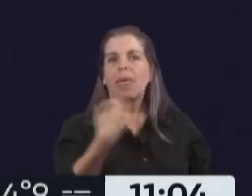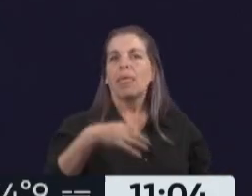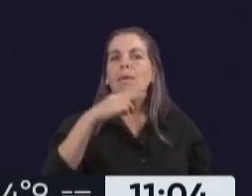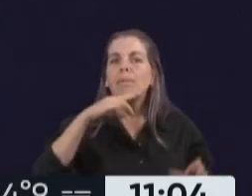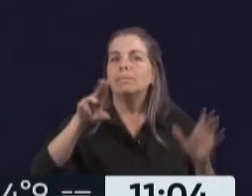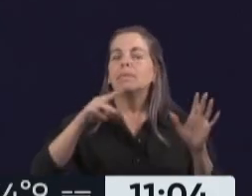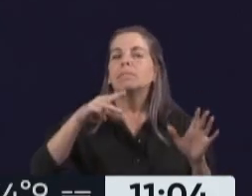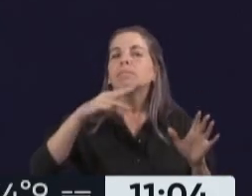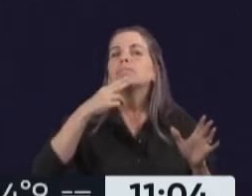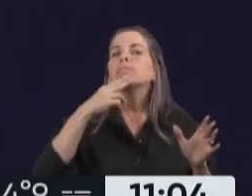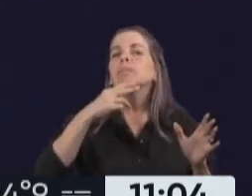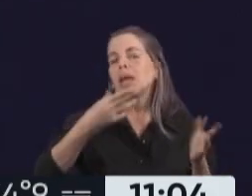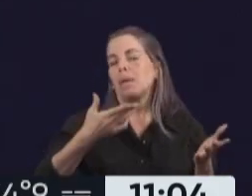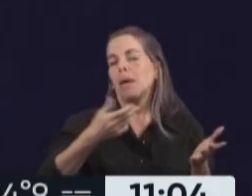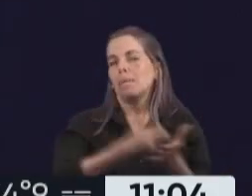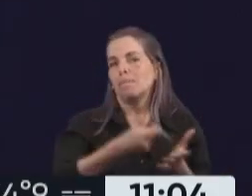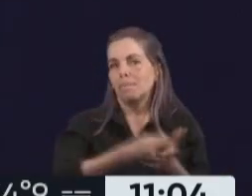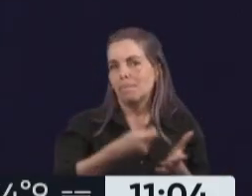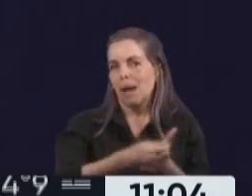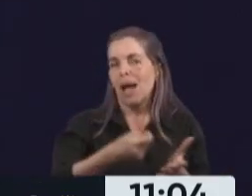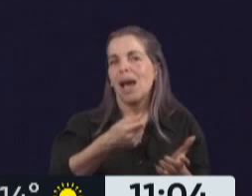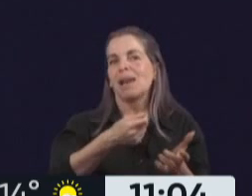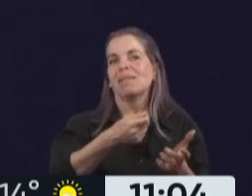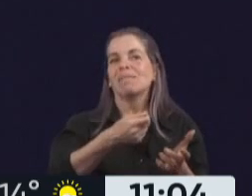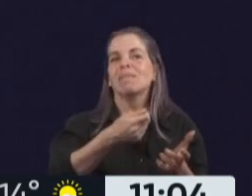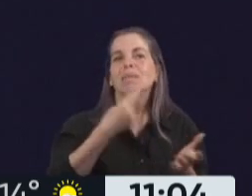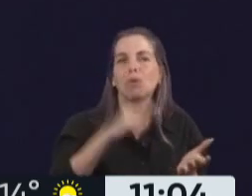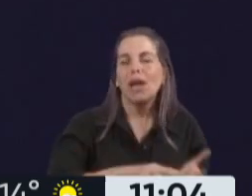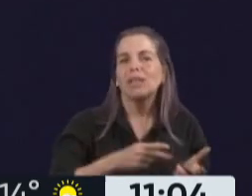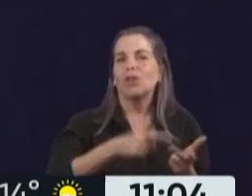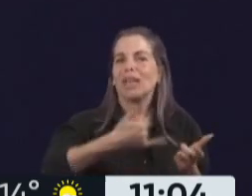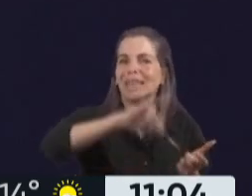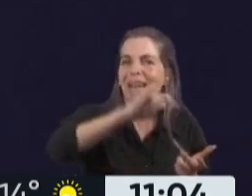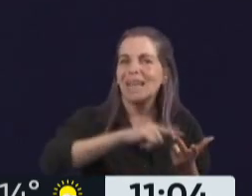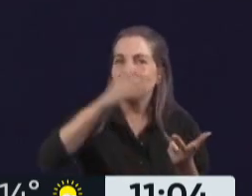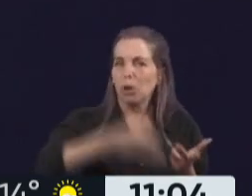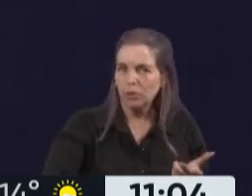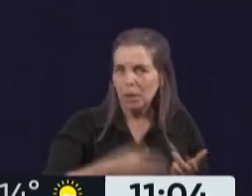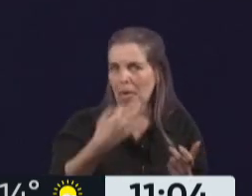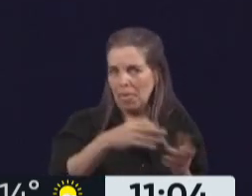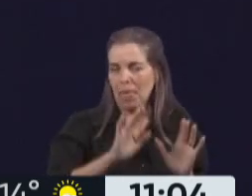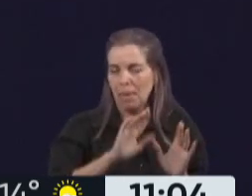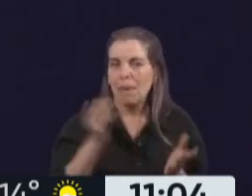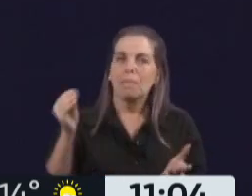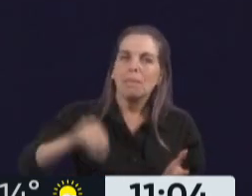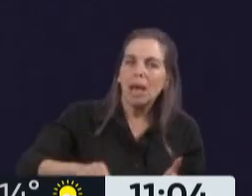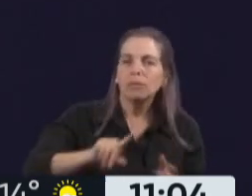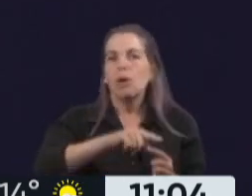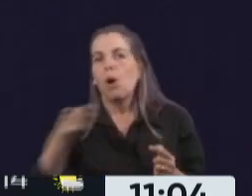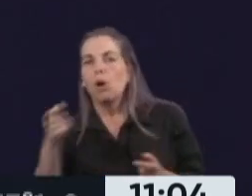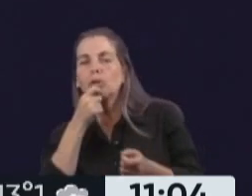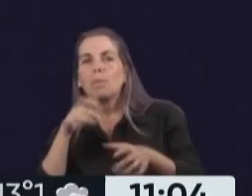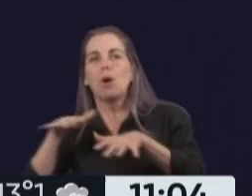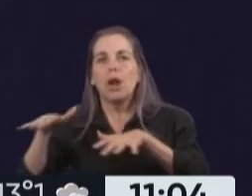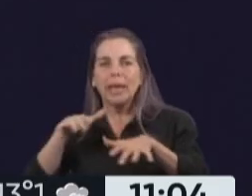cumplir impositivamente, o de tasas en este sentido. A esto se suman otros que impactan en distintos sectores, como la tasa